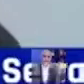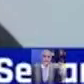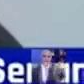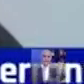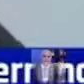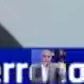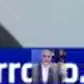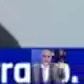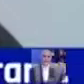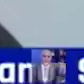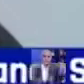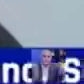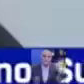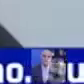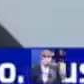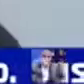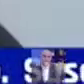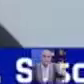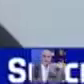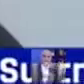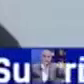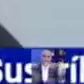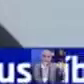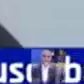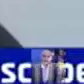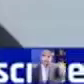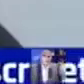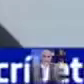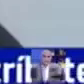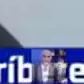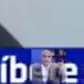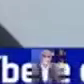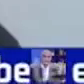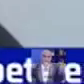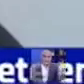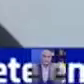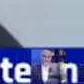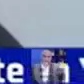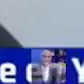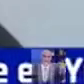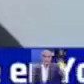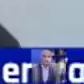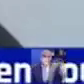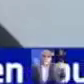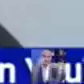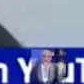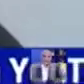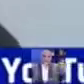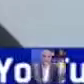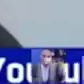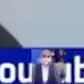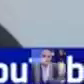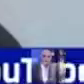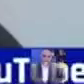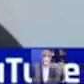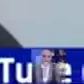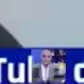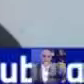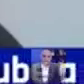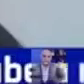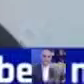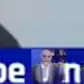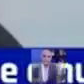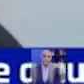incluso, y no les hacen caso. ¿Por qué? Porque siguen una agenda bien determinada. Y si esa agenda no se